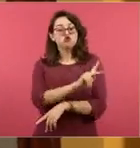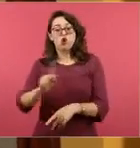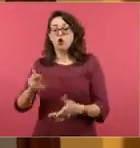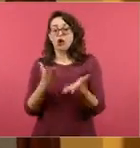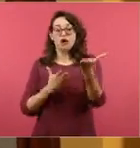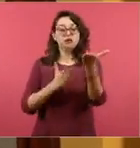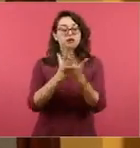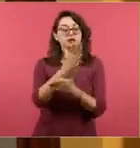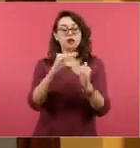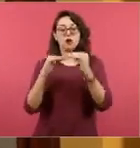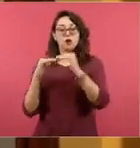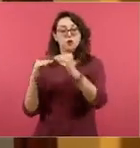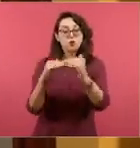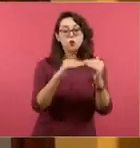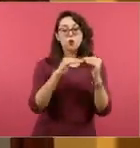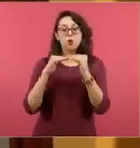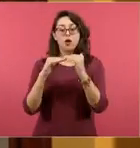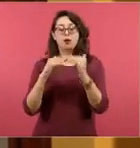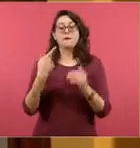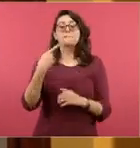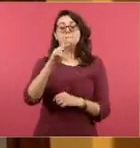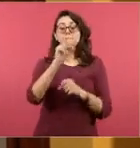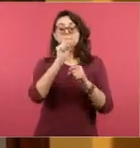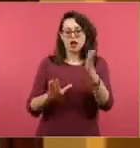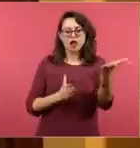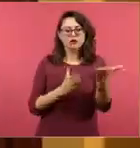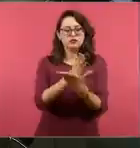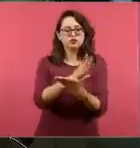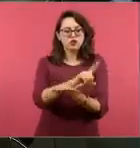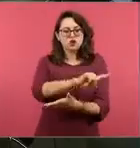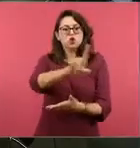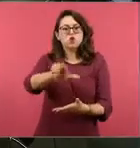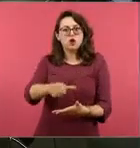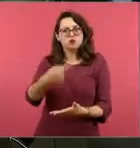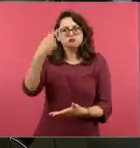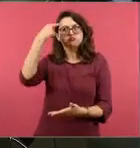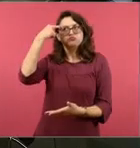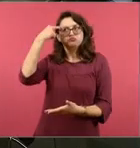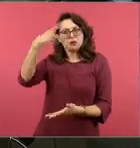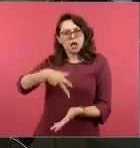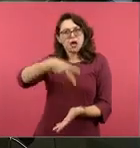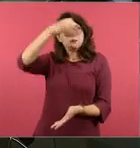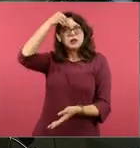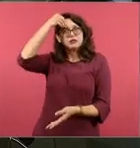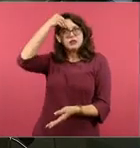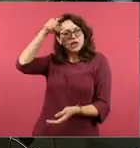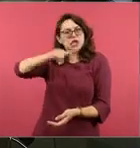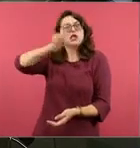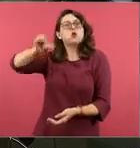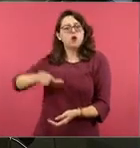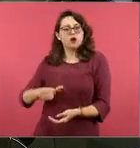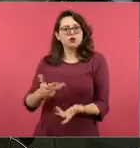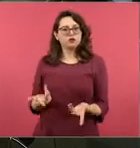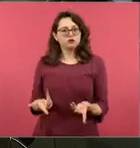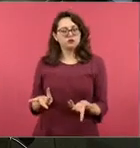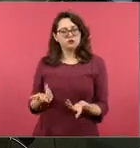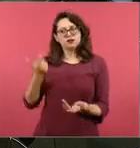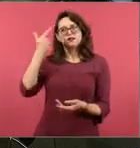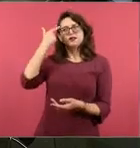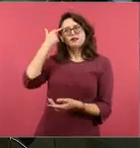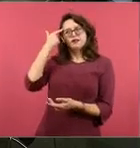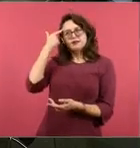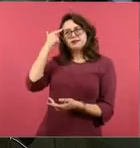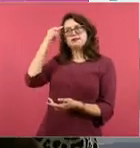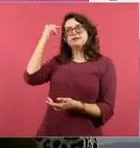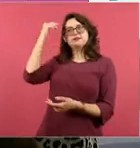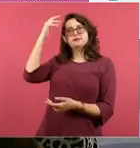hablar sobre el uso crítico de la información. Esto a partir de una muestra de lo que desde